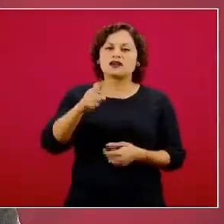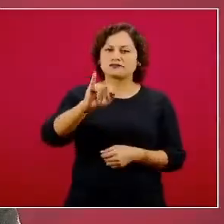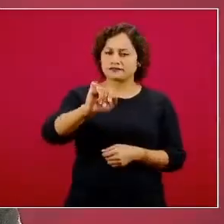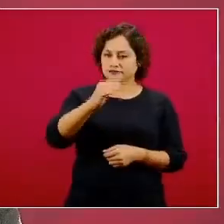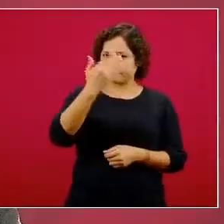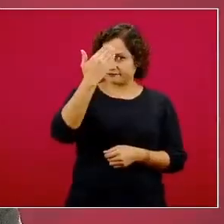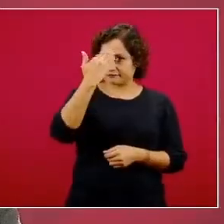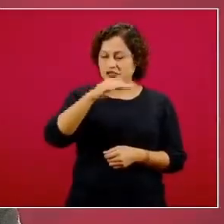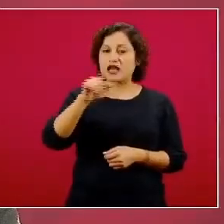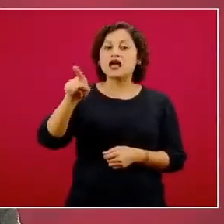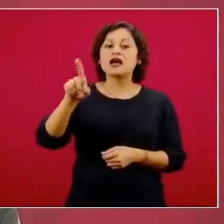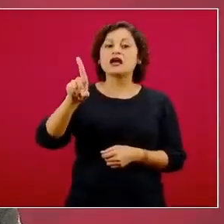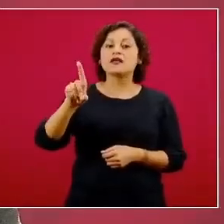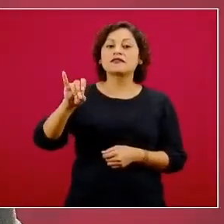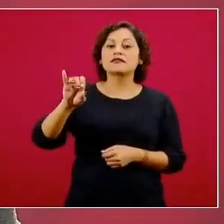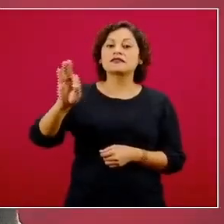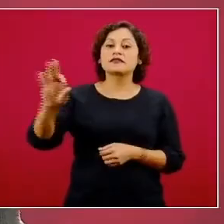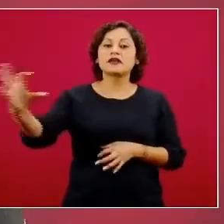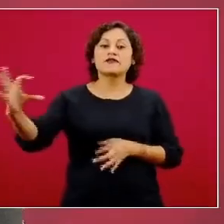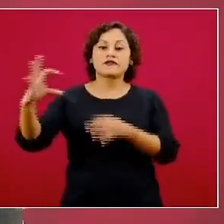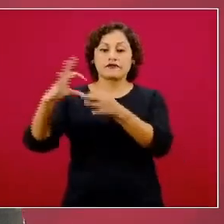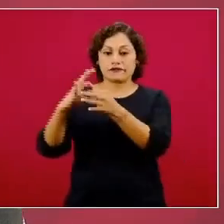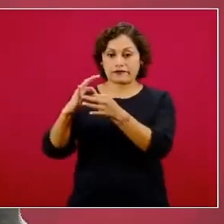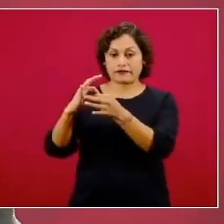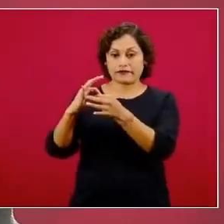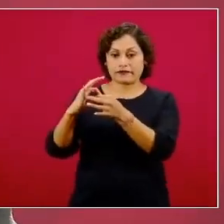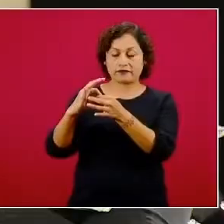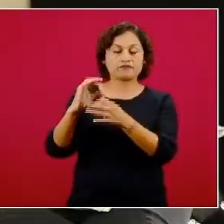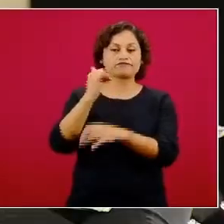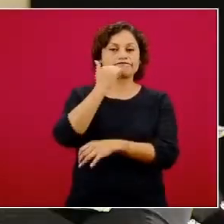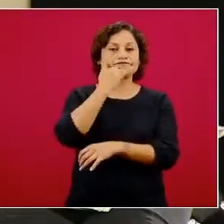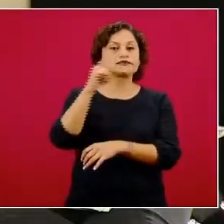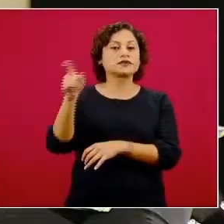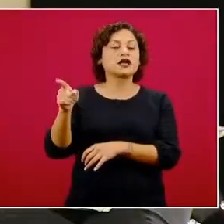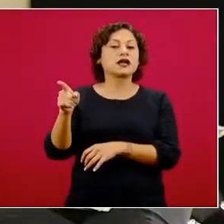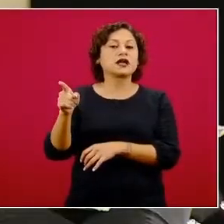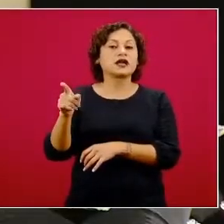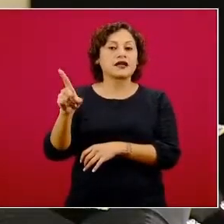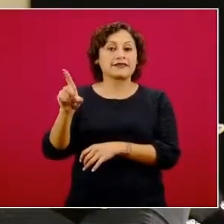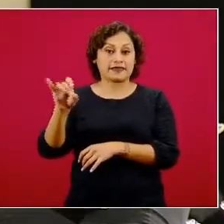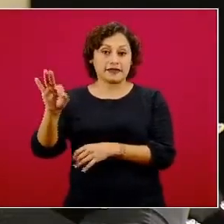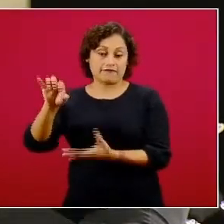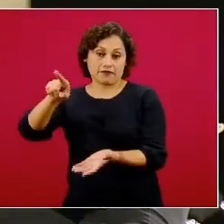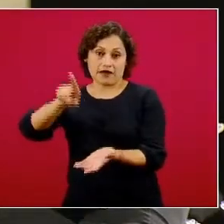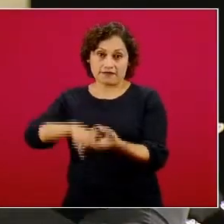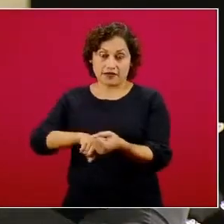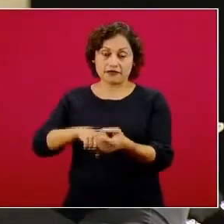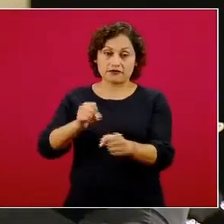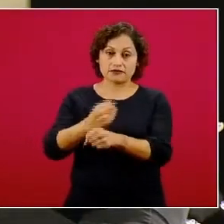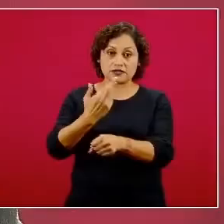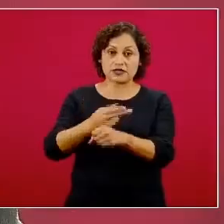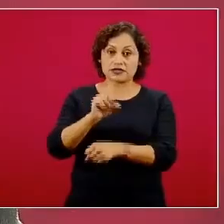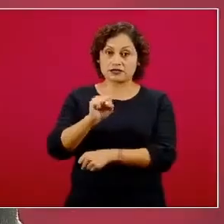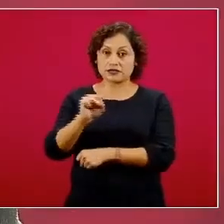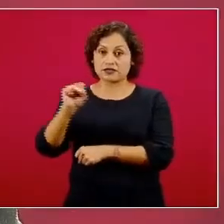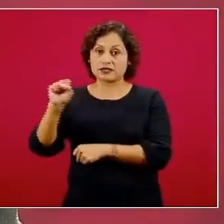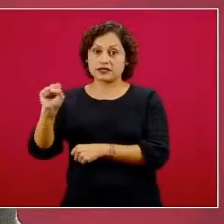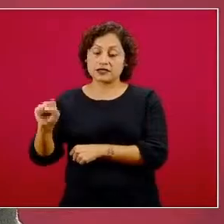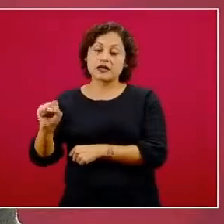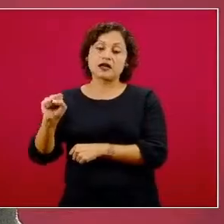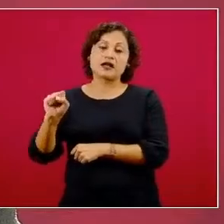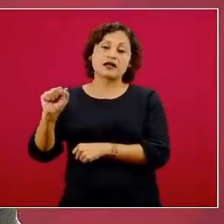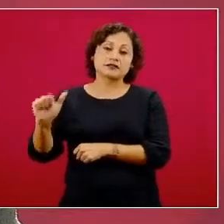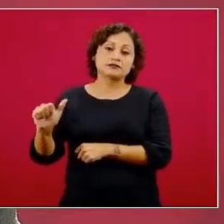está sectorizado que está dentro de la Secretaría de Salud, es que podemos brindar